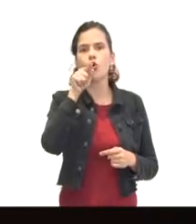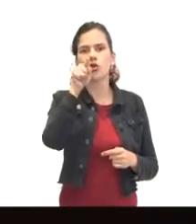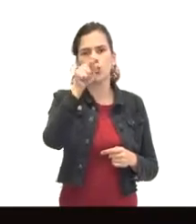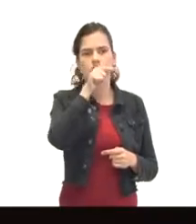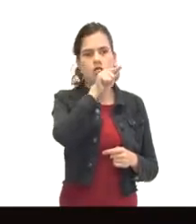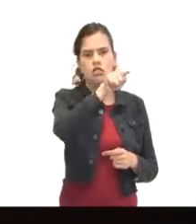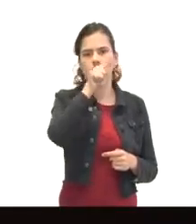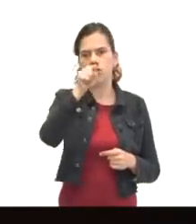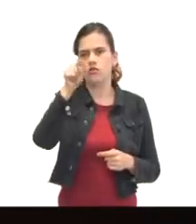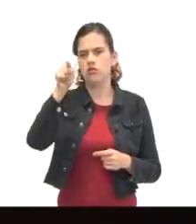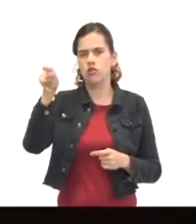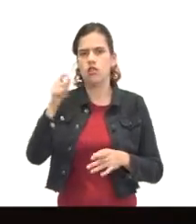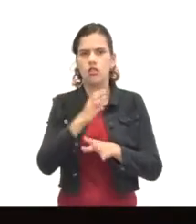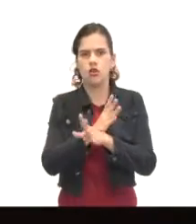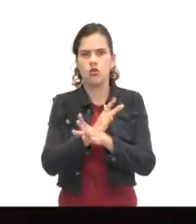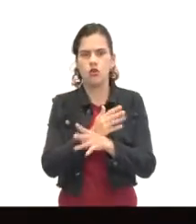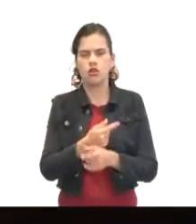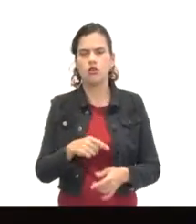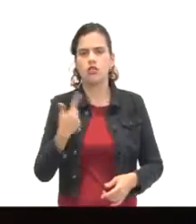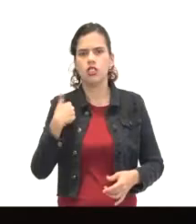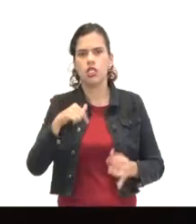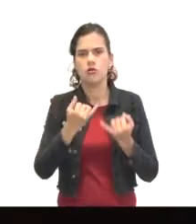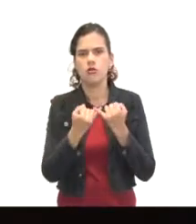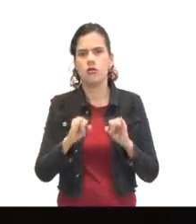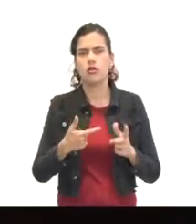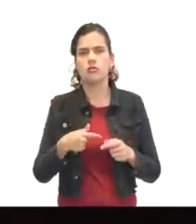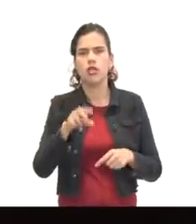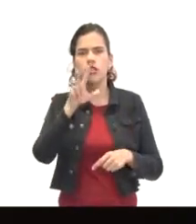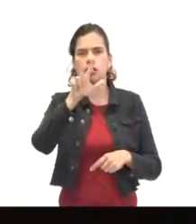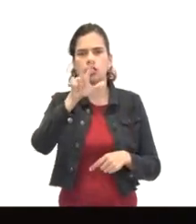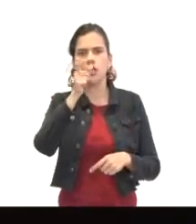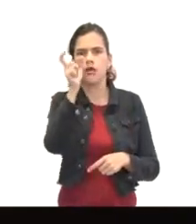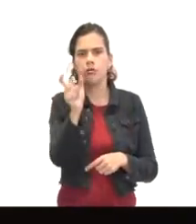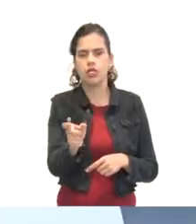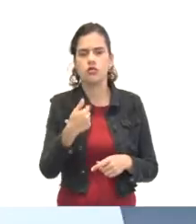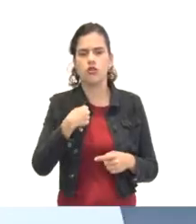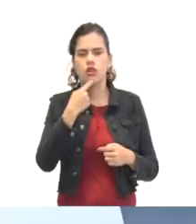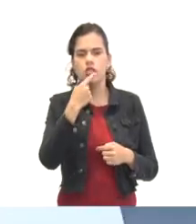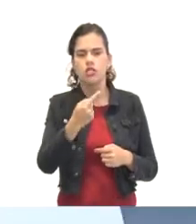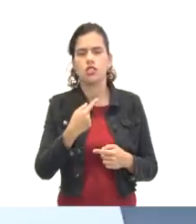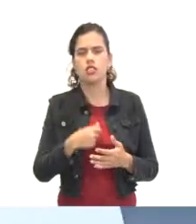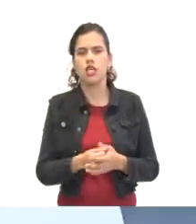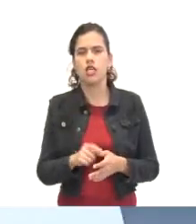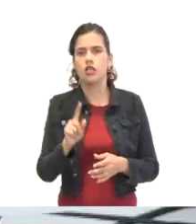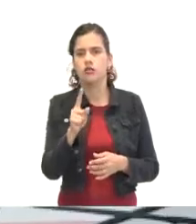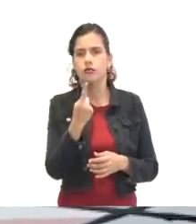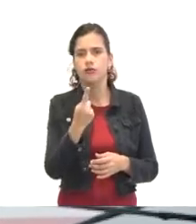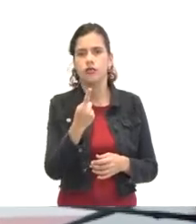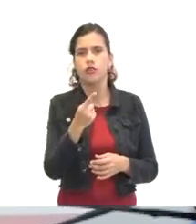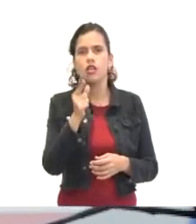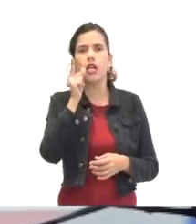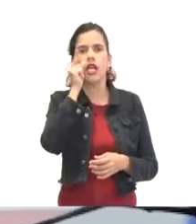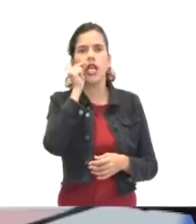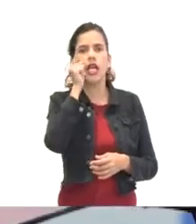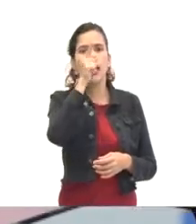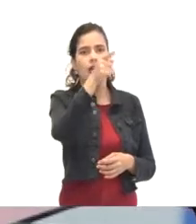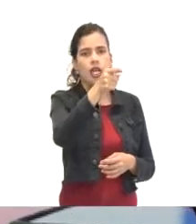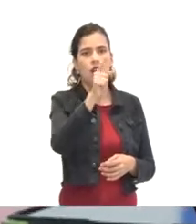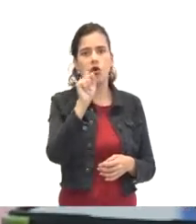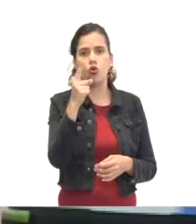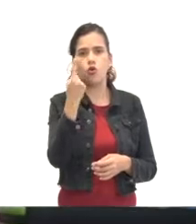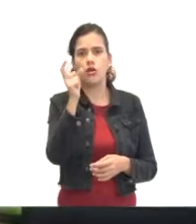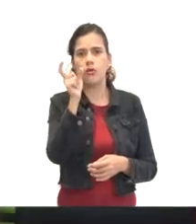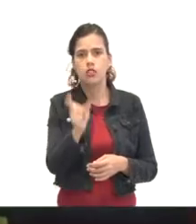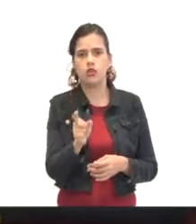están jugando. Y tenemos finalmente para la tercera persona, se refiere en singular a él, es decir, una